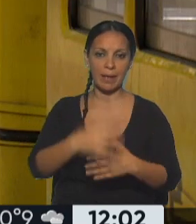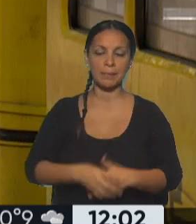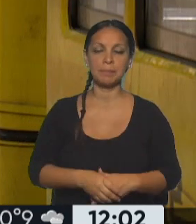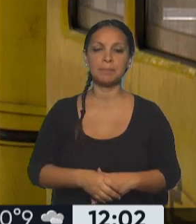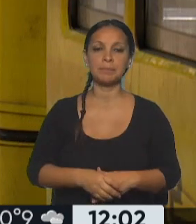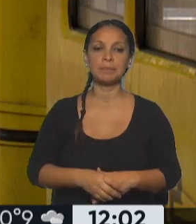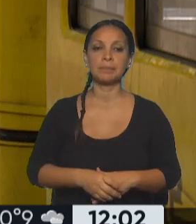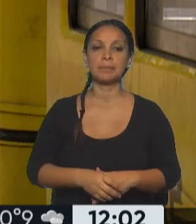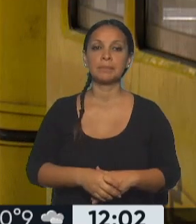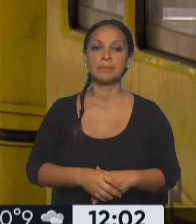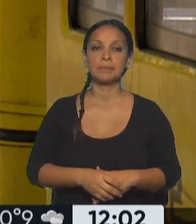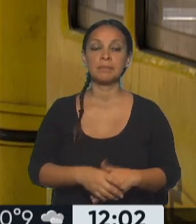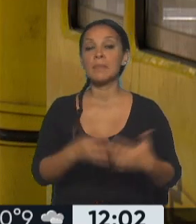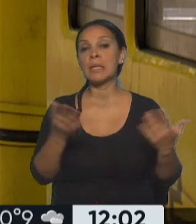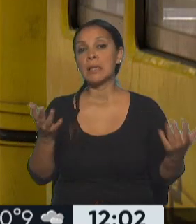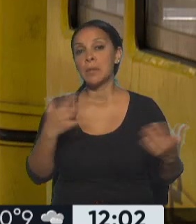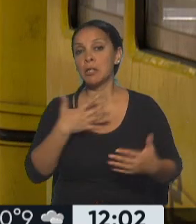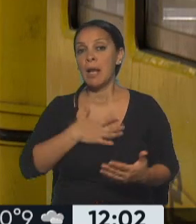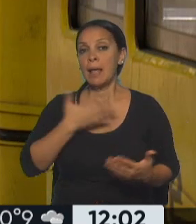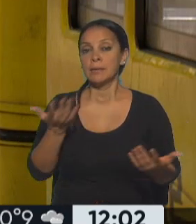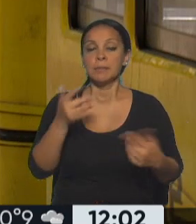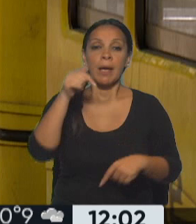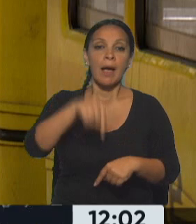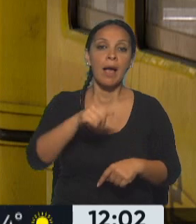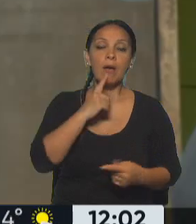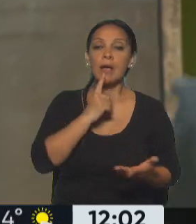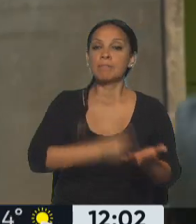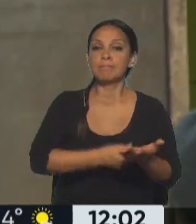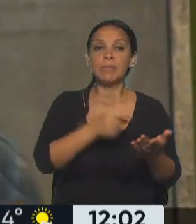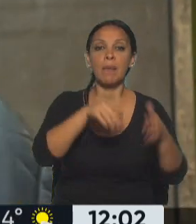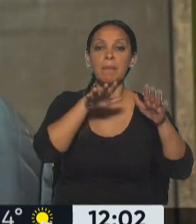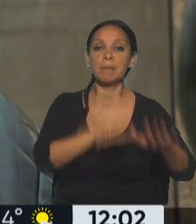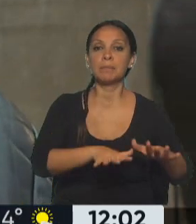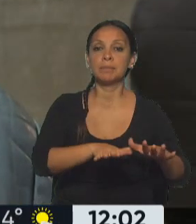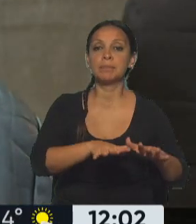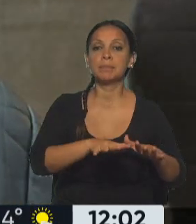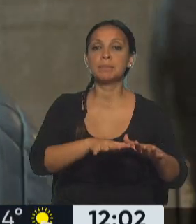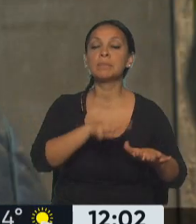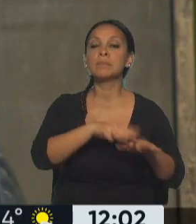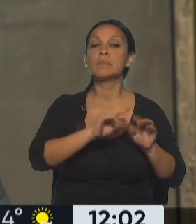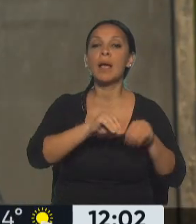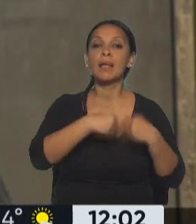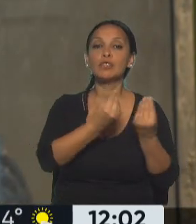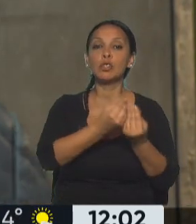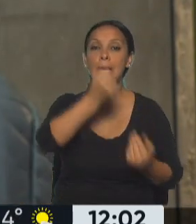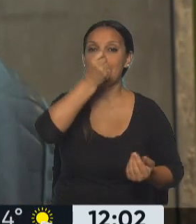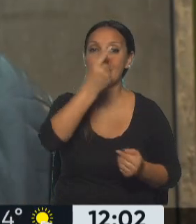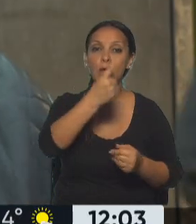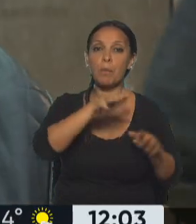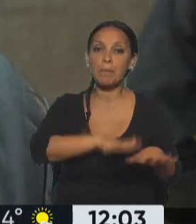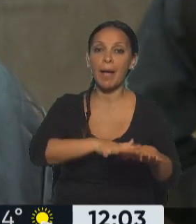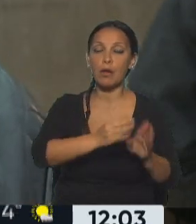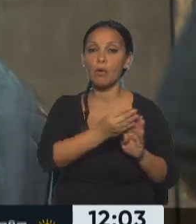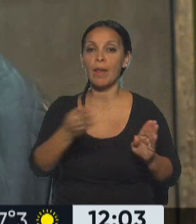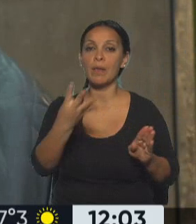Desgraciadamente estamos en presencia de una nueva medida de protesta, 21, ya llevamos en 4 meses,